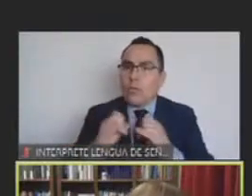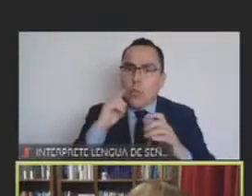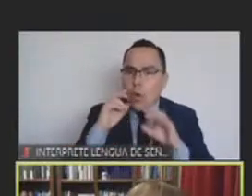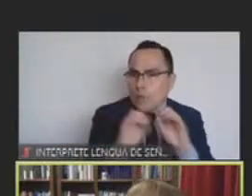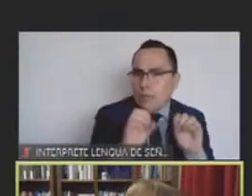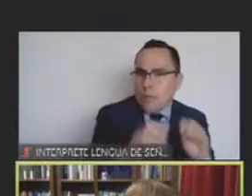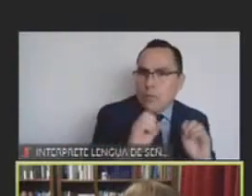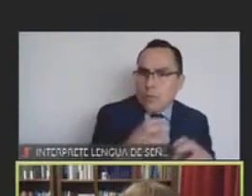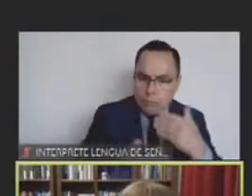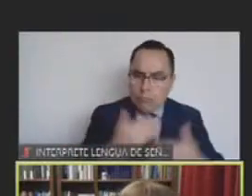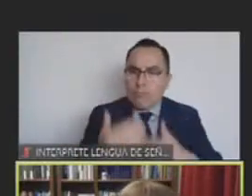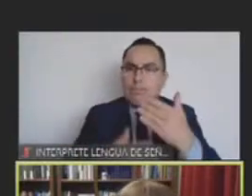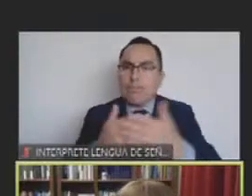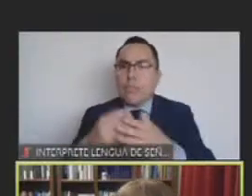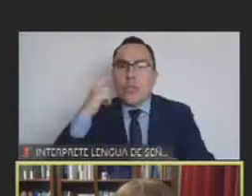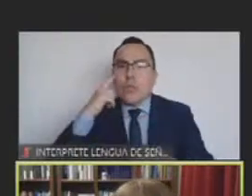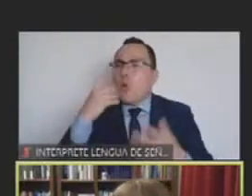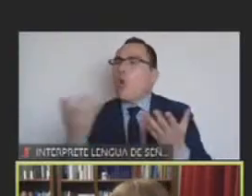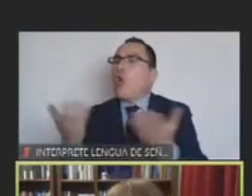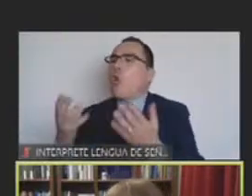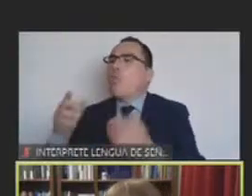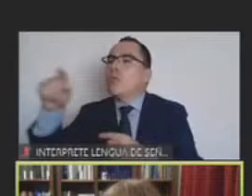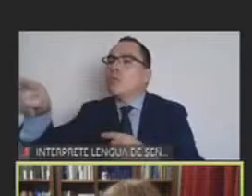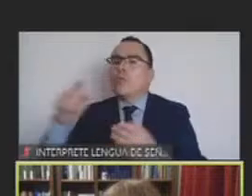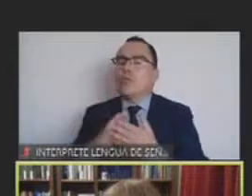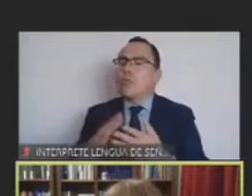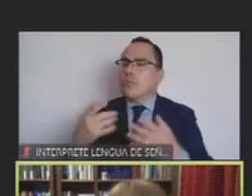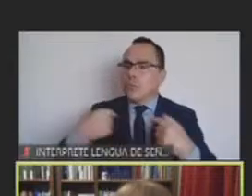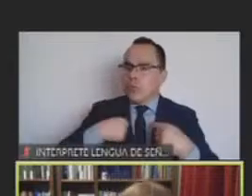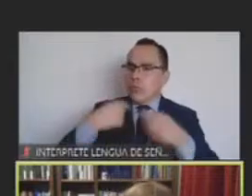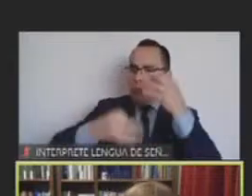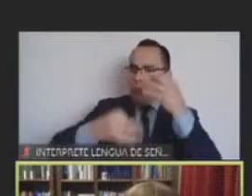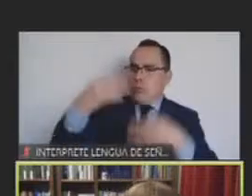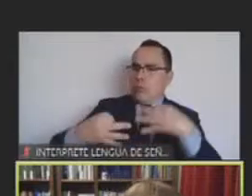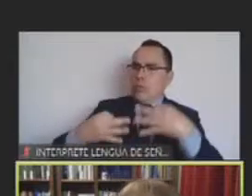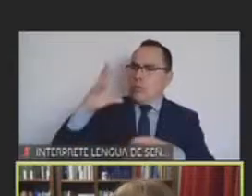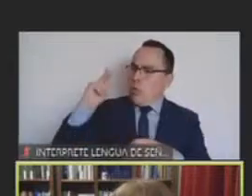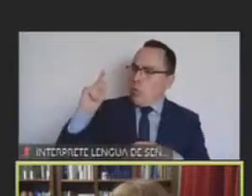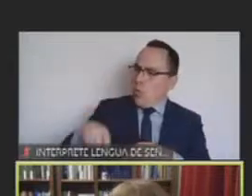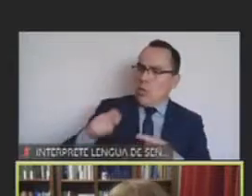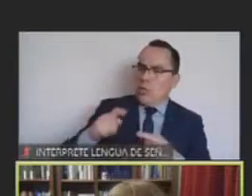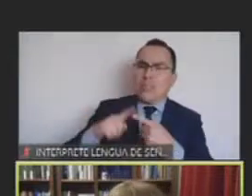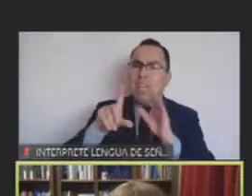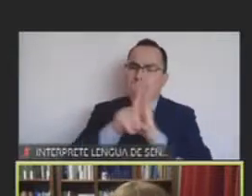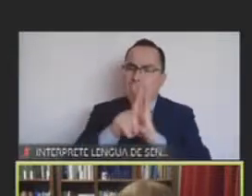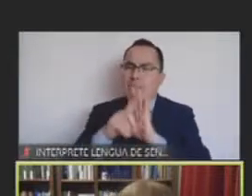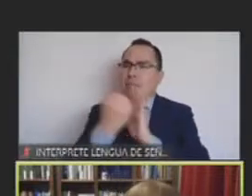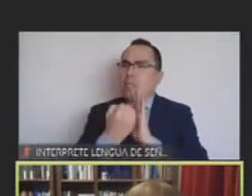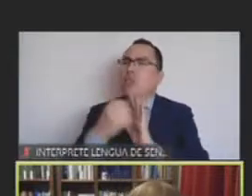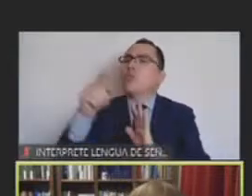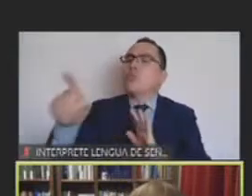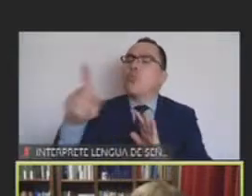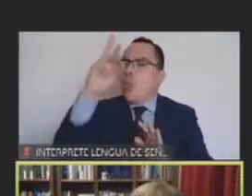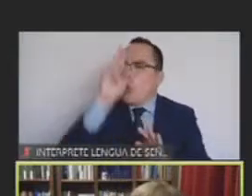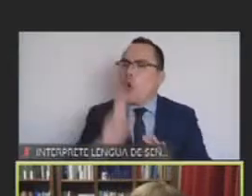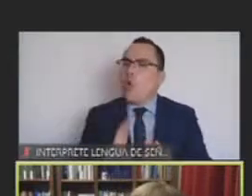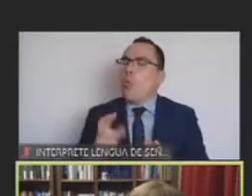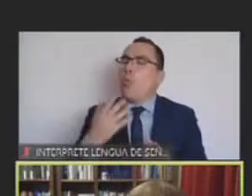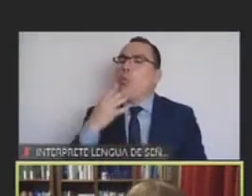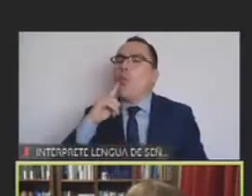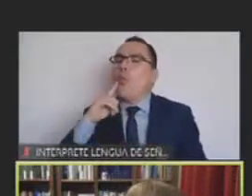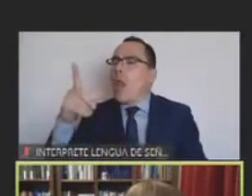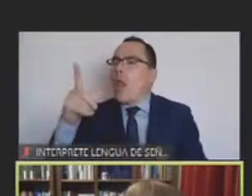darles a conocer la naturaleza de las actuaciones judiciales en que ellos pueden entrar, cuál es su papel de ellas mismas en